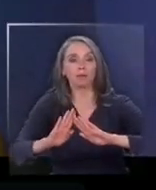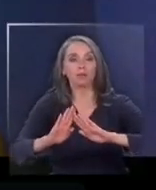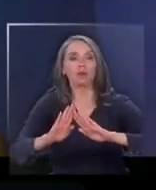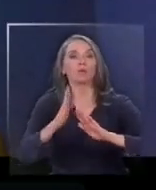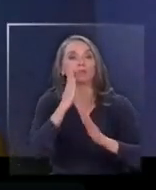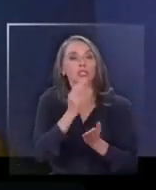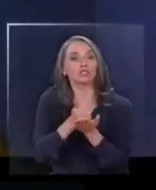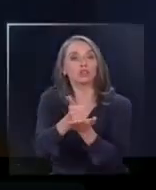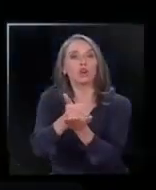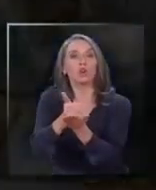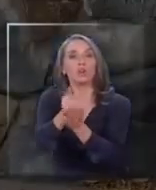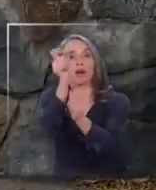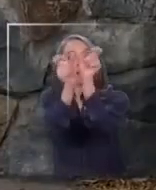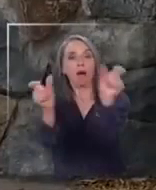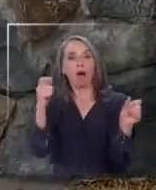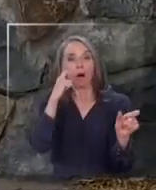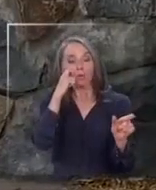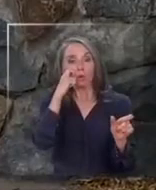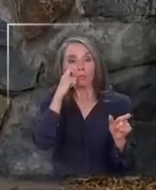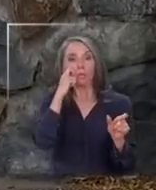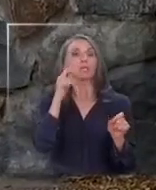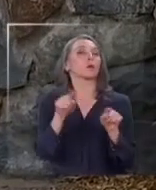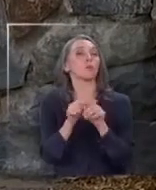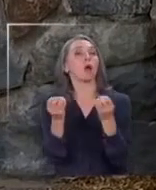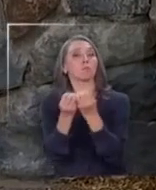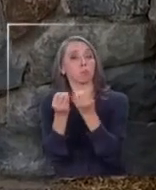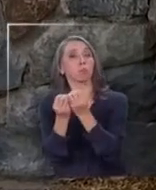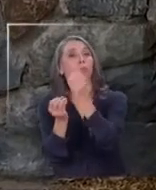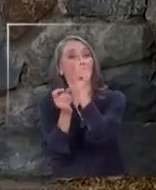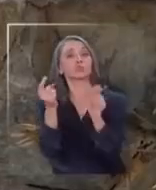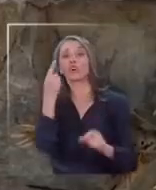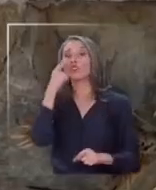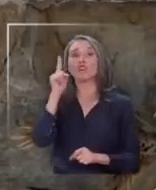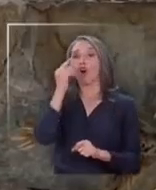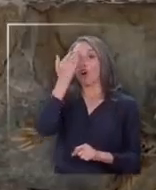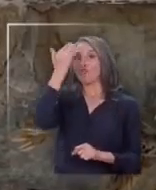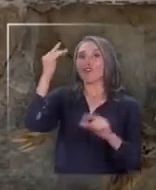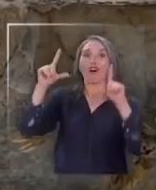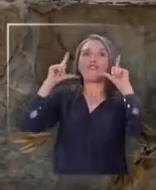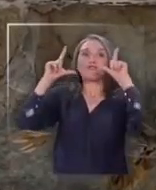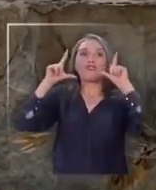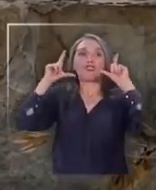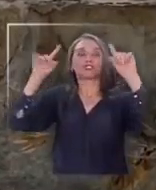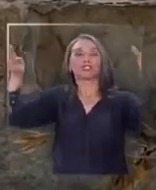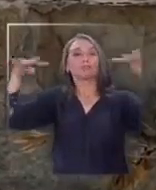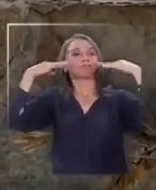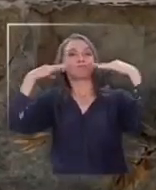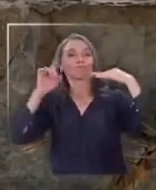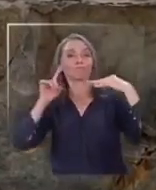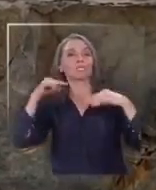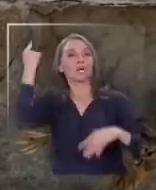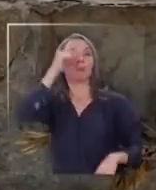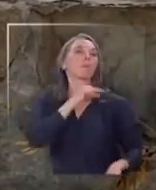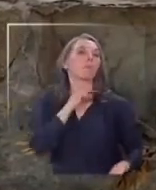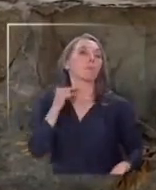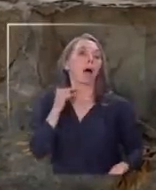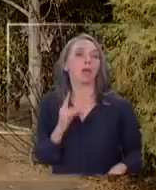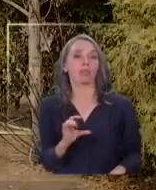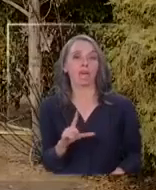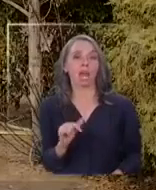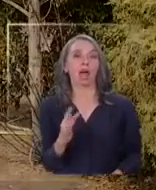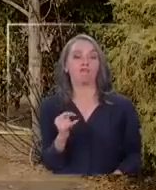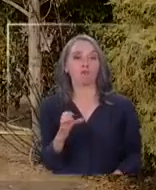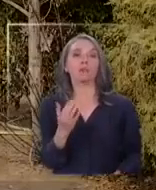de solidaridad a la humanidad. Como muchos otros que son menos conocidos para la opinión pública, el sacerdote Eugenio de la